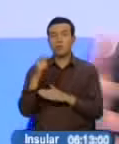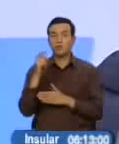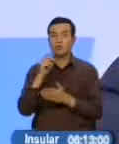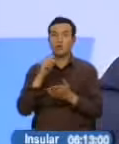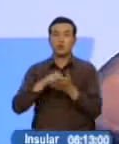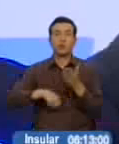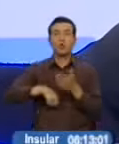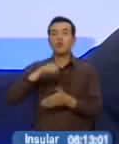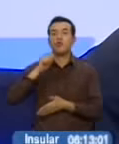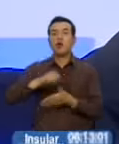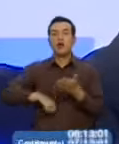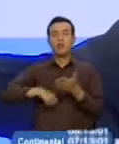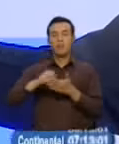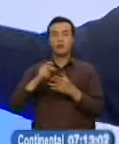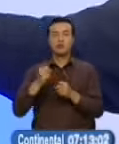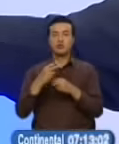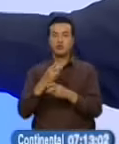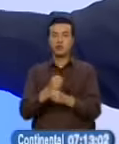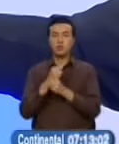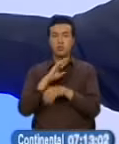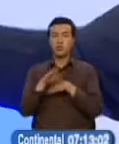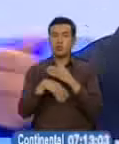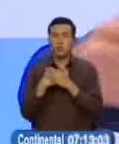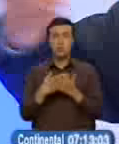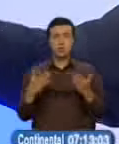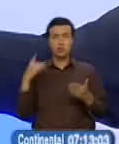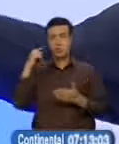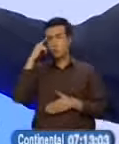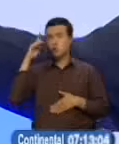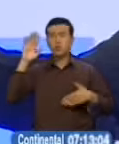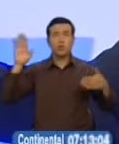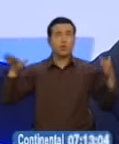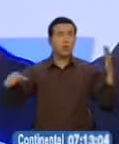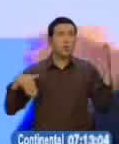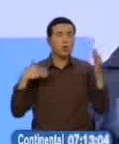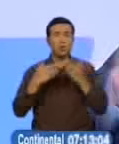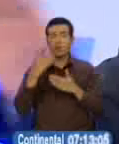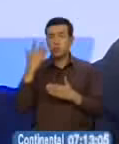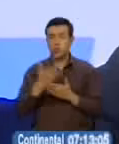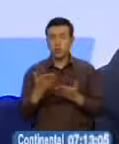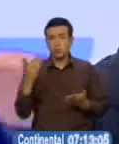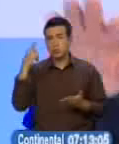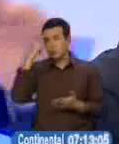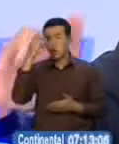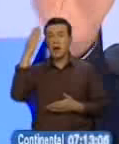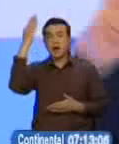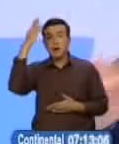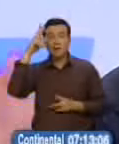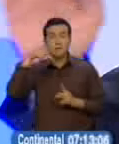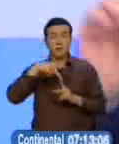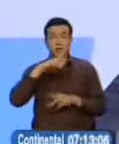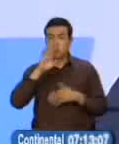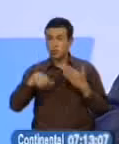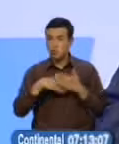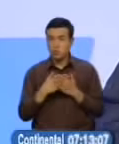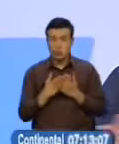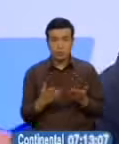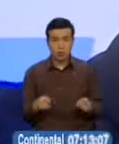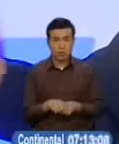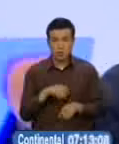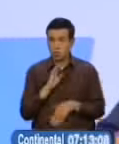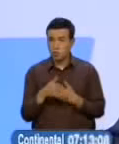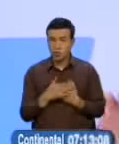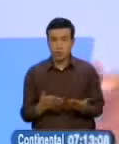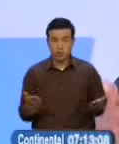contratar seguro para todos los bienes del Estado, para todos los bienes del Estado, que ningún alcalde ni prefecto tiene contratado para todos